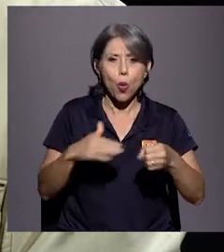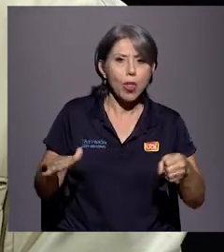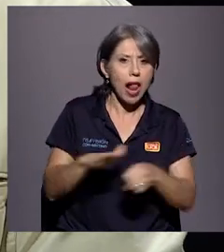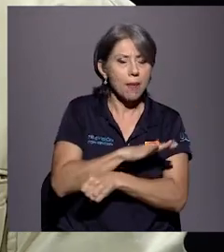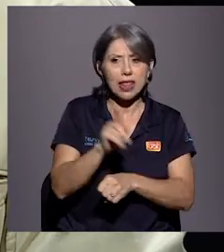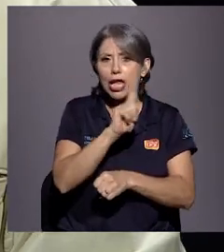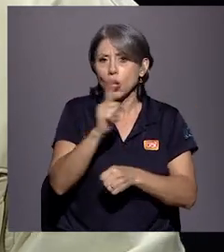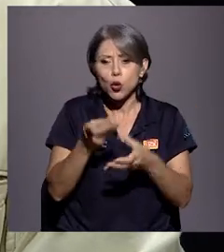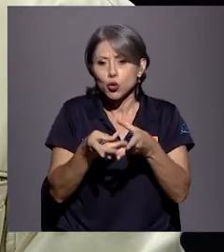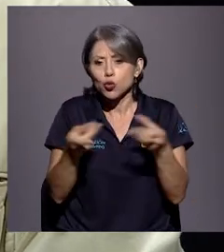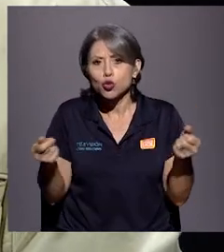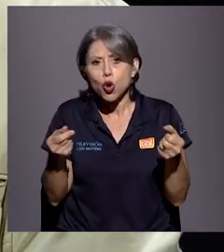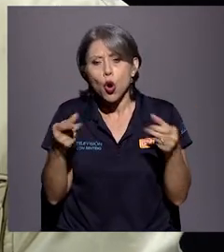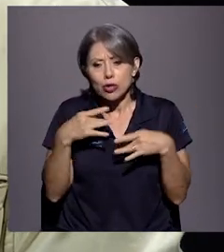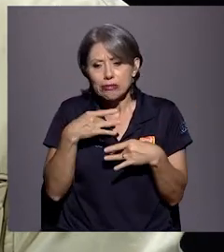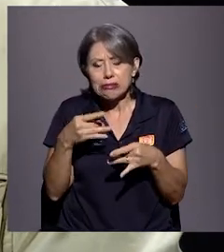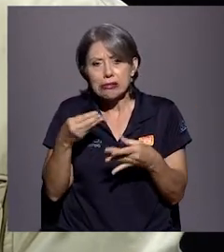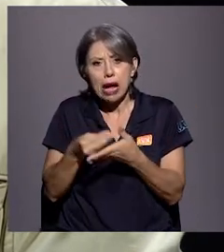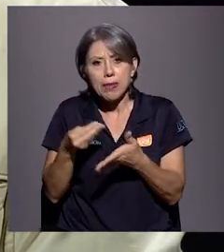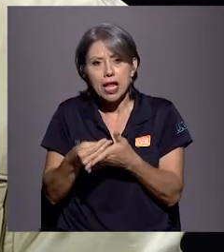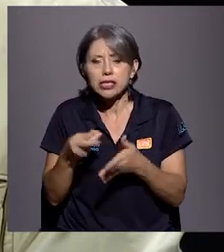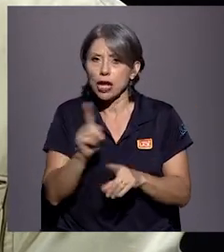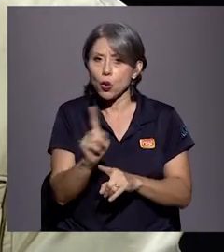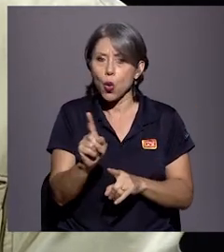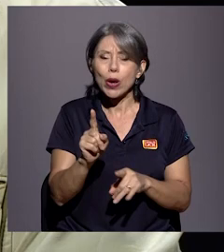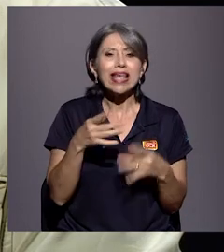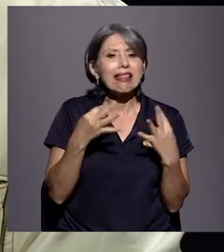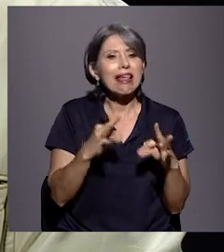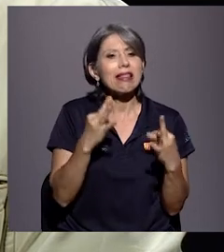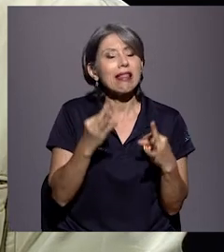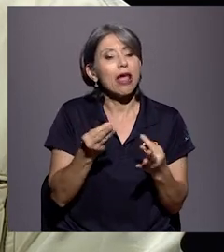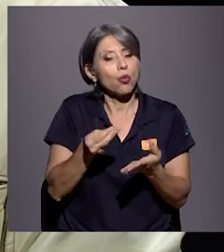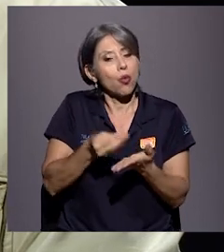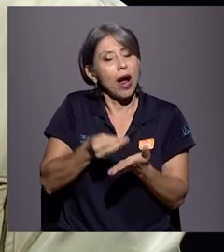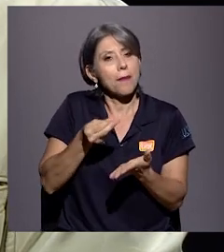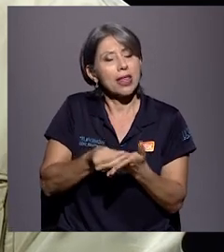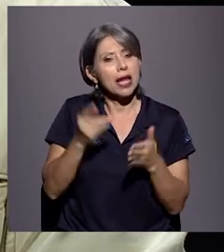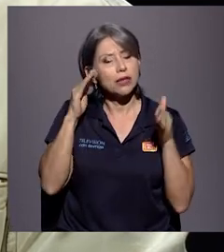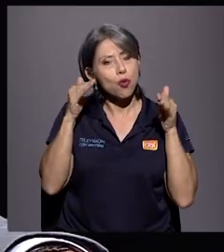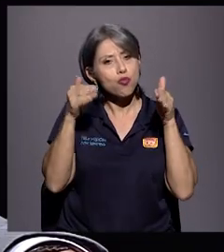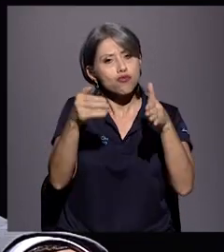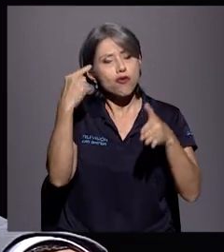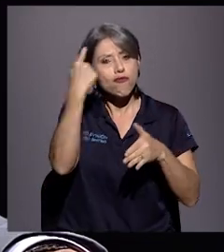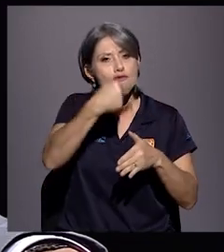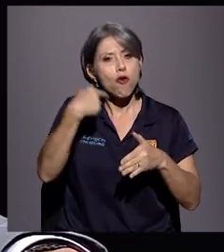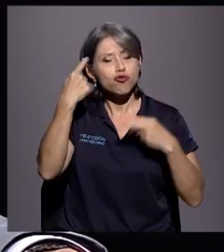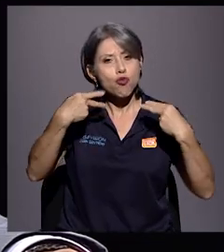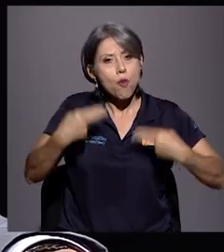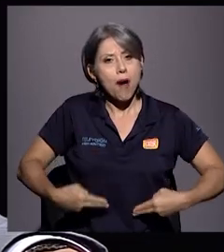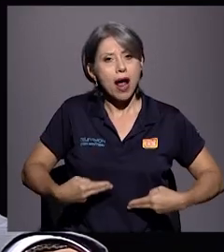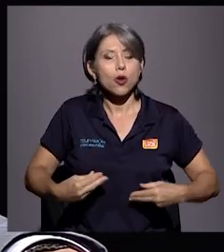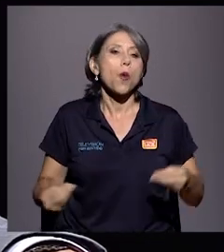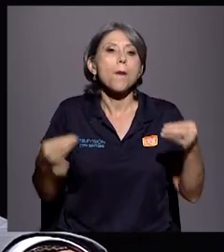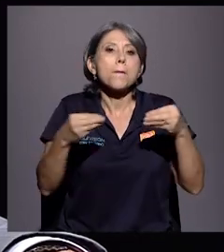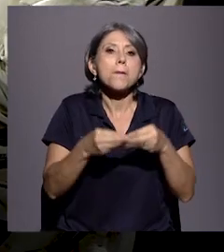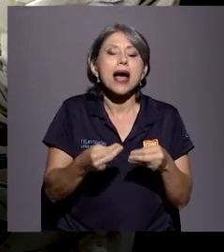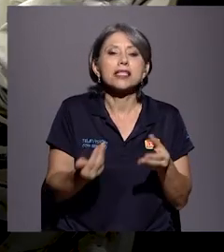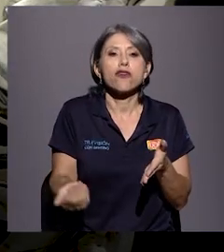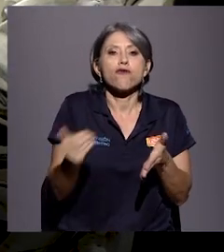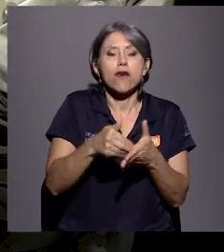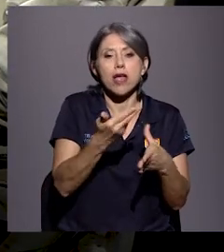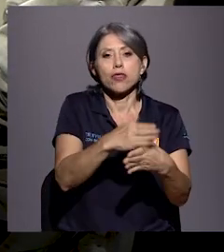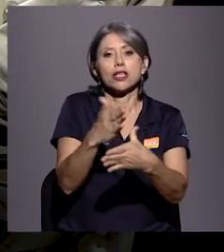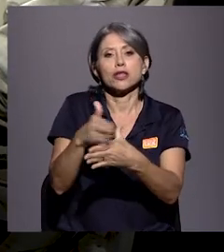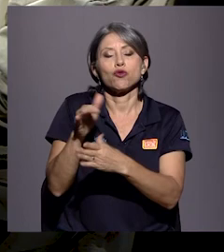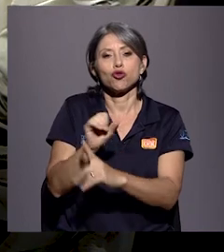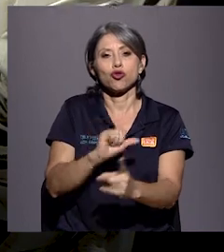sino intentando de producir un capitalismo de rostro humano, con un poco más de redistribución social.